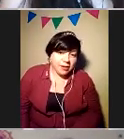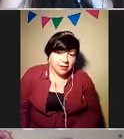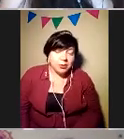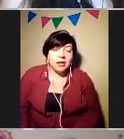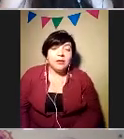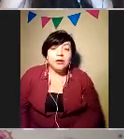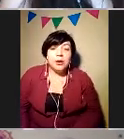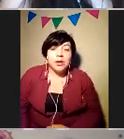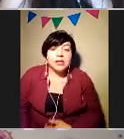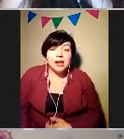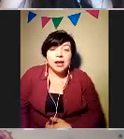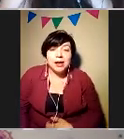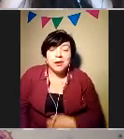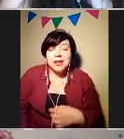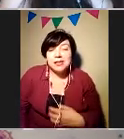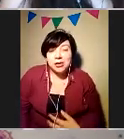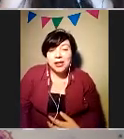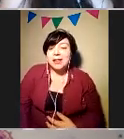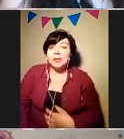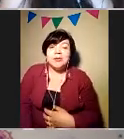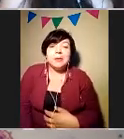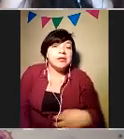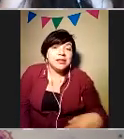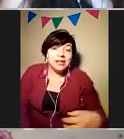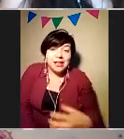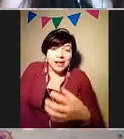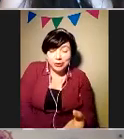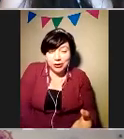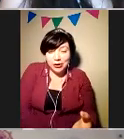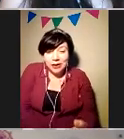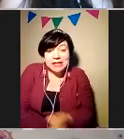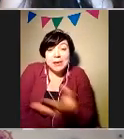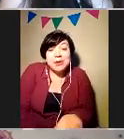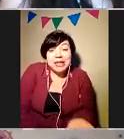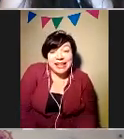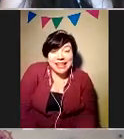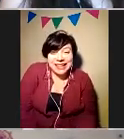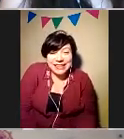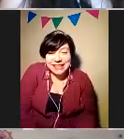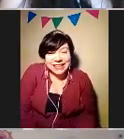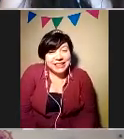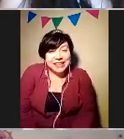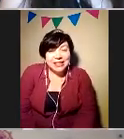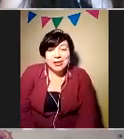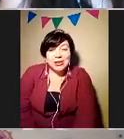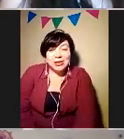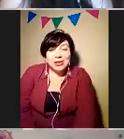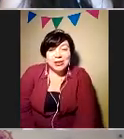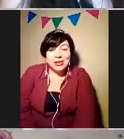En grande o pequeño, aunque sea una decisión que haya tomado de forma consciente gracias a esto, va a ser importante. Sí.